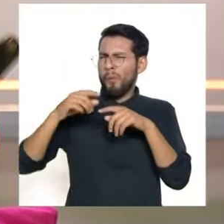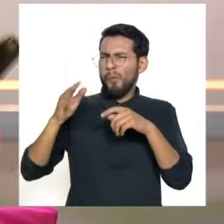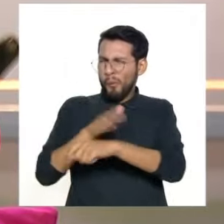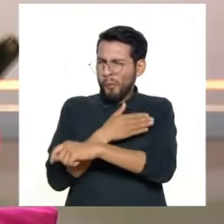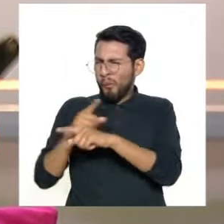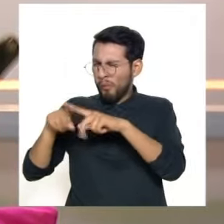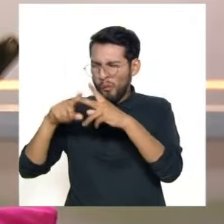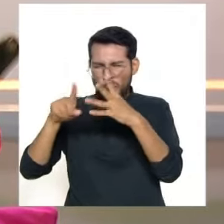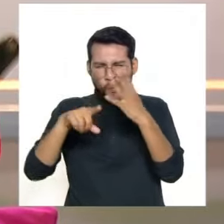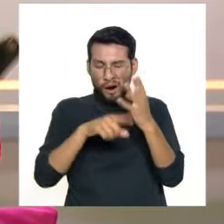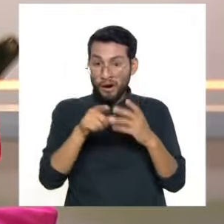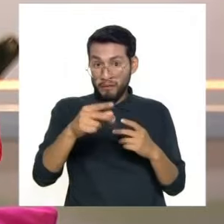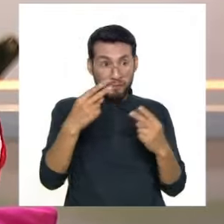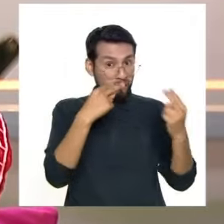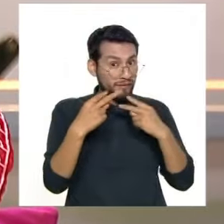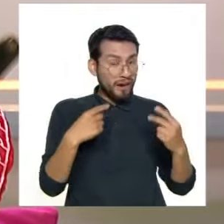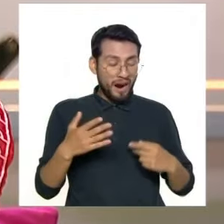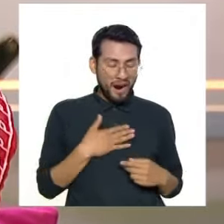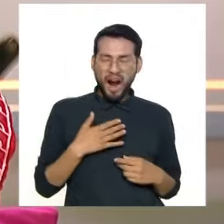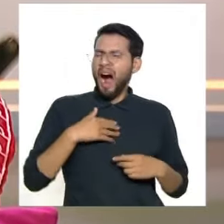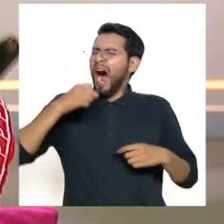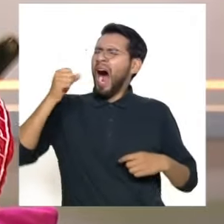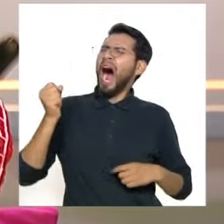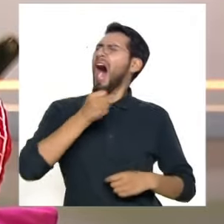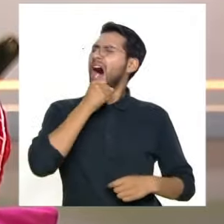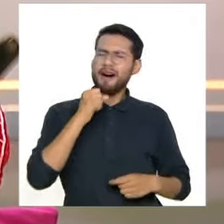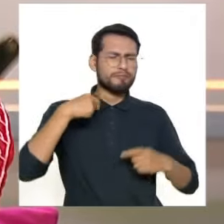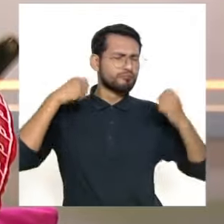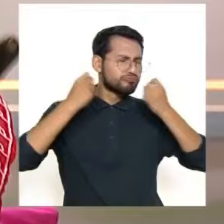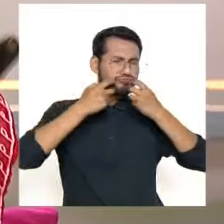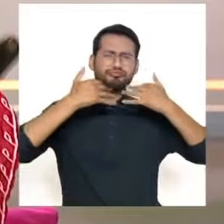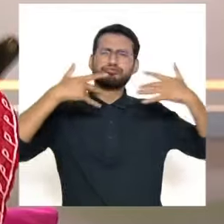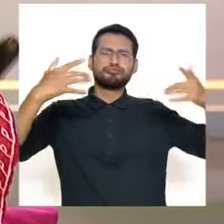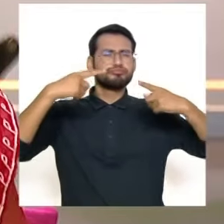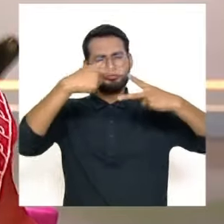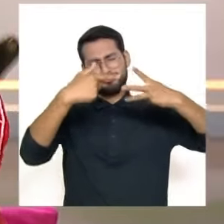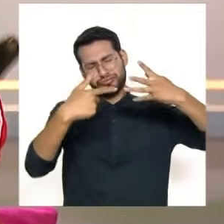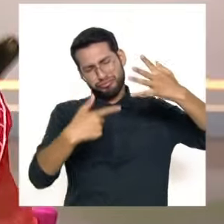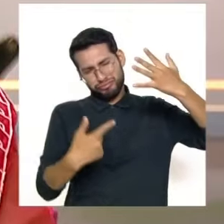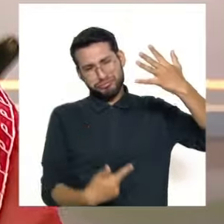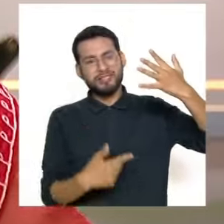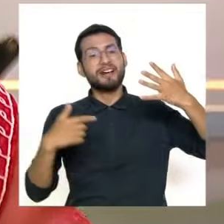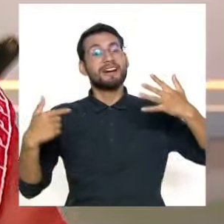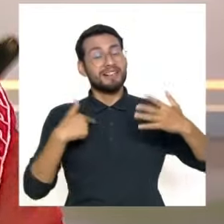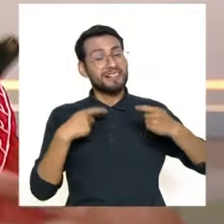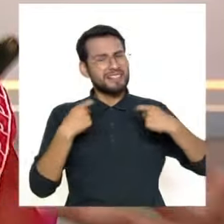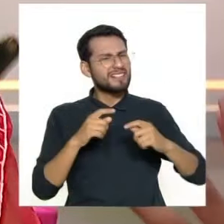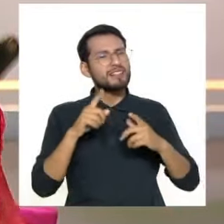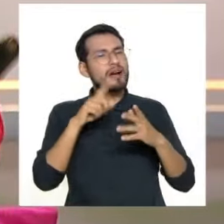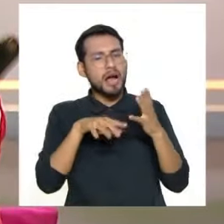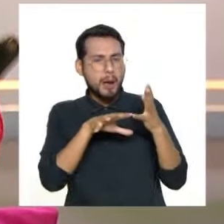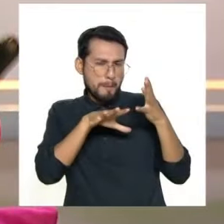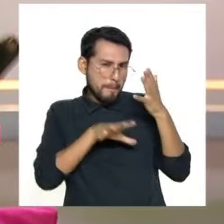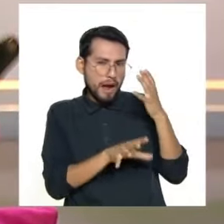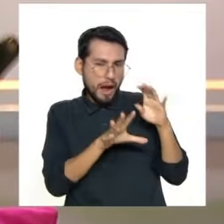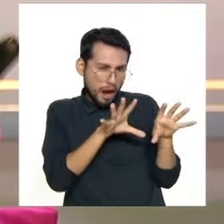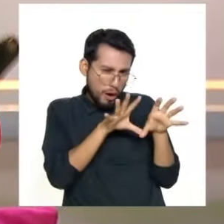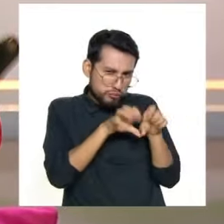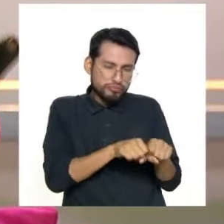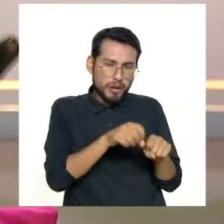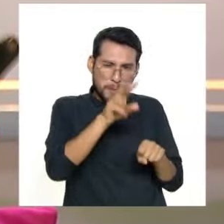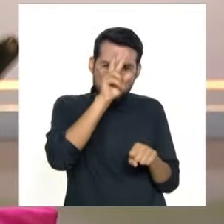si si ustedes pueden haber visto alguno de mis conciertos eh Ya eh dentro de las presentaciones estoy abarcando mucho más el Perú en general